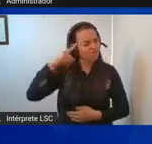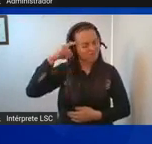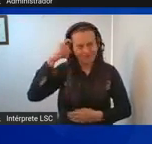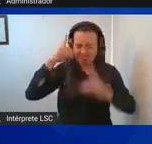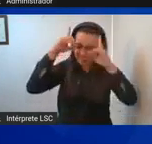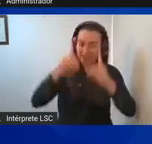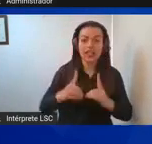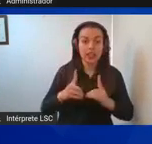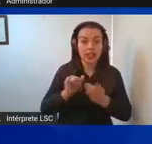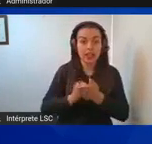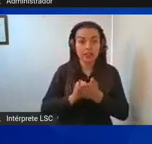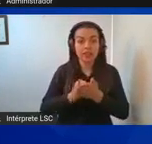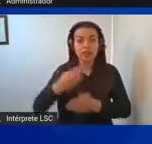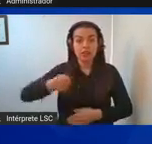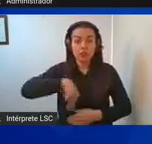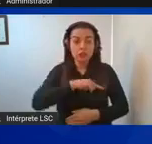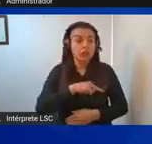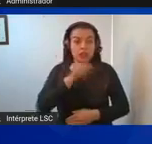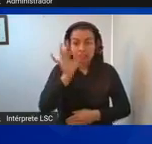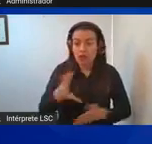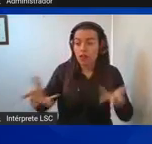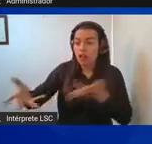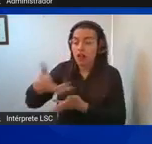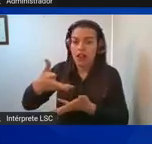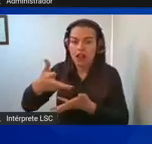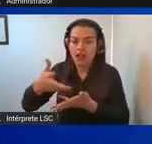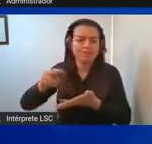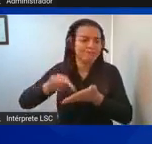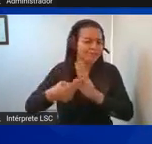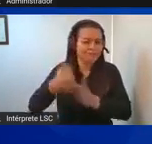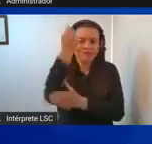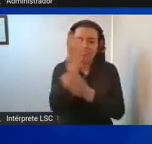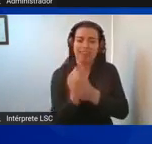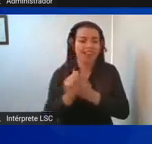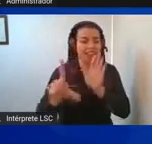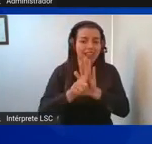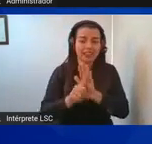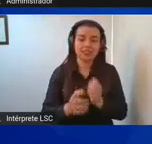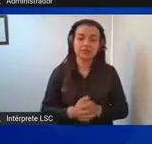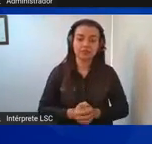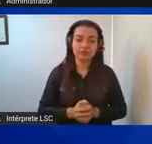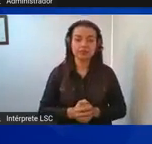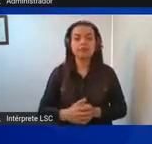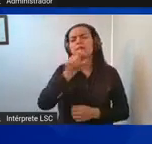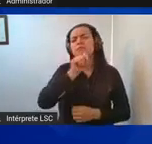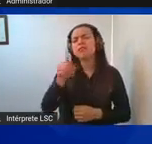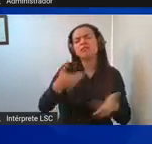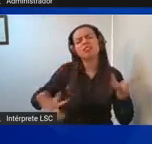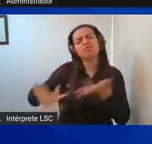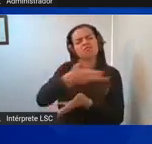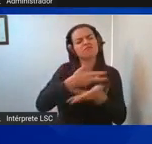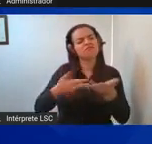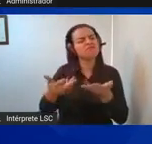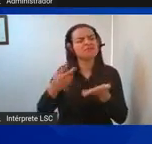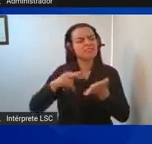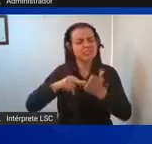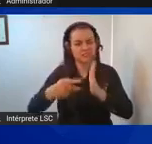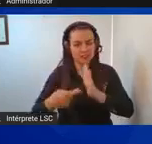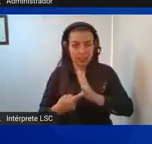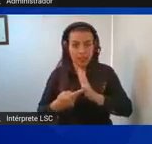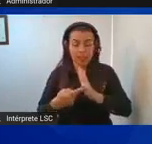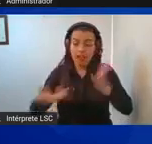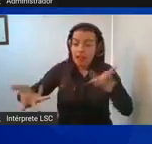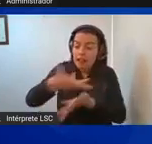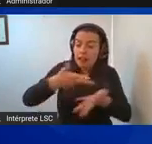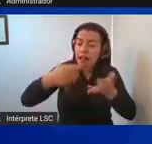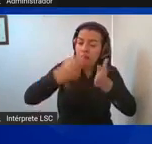si hubiéramos tenido que ir a conciliación se hubiera hundido el proyecto de ley. ¿En qué consisten esos procesos de conciliación? Es decir, ¿son ajustes que se le hacen